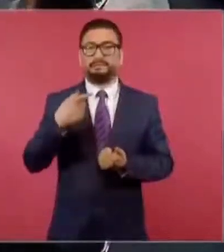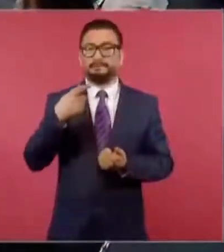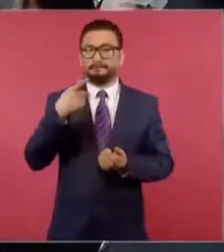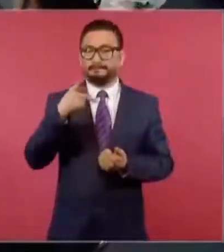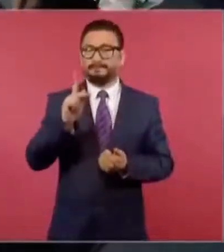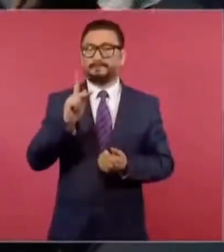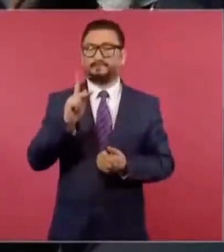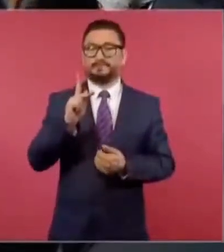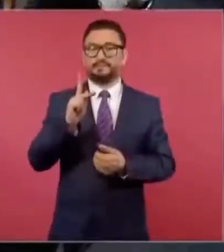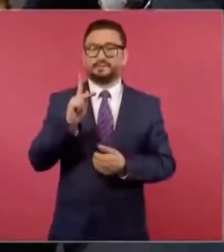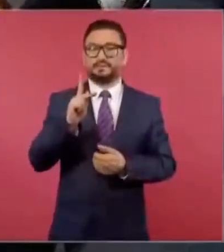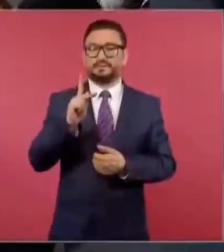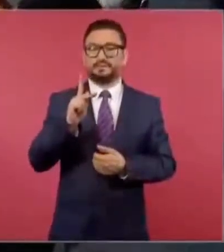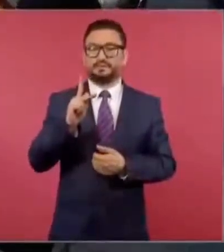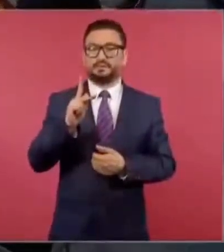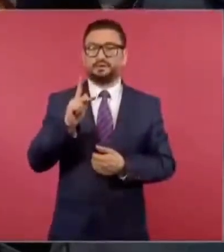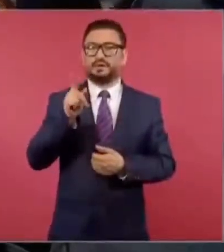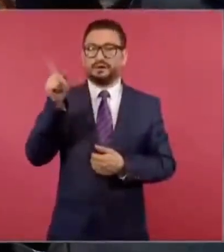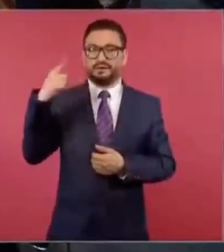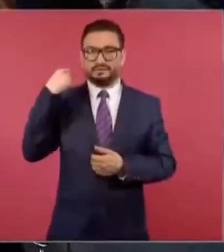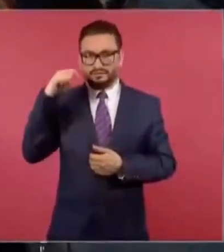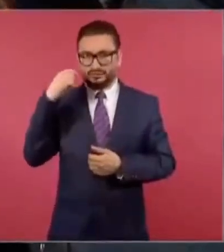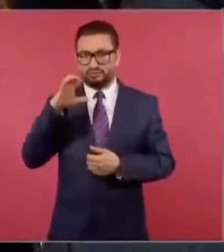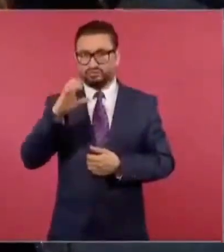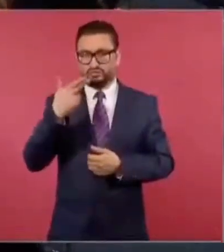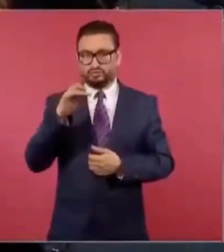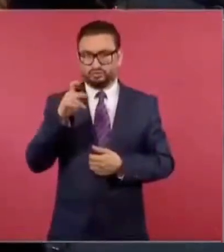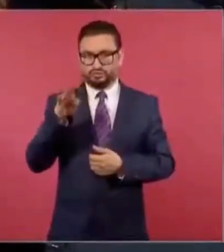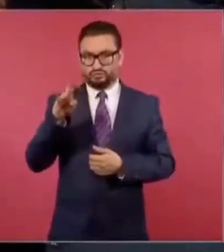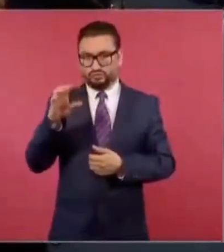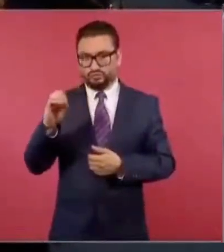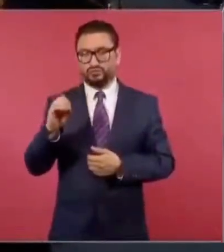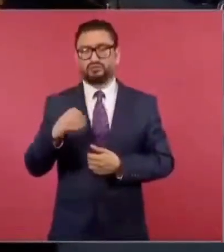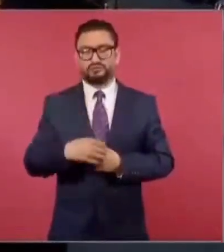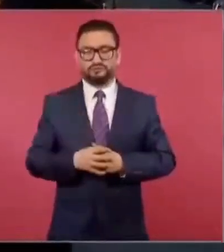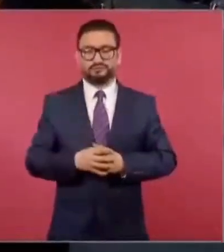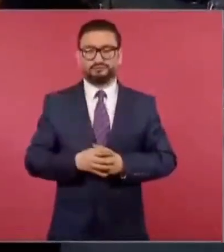pero en Tabasco es chombo.